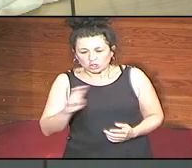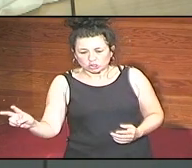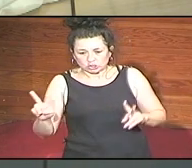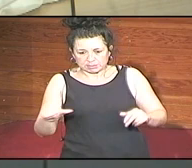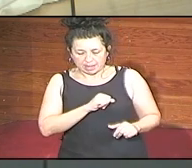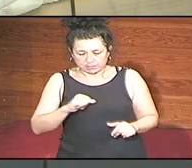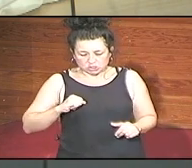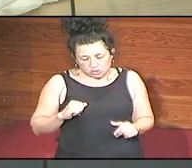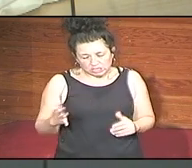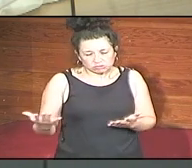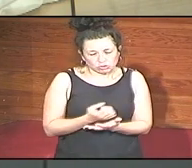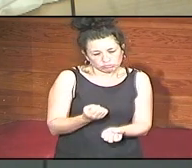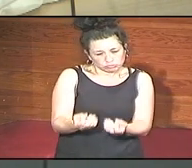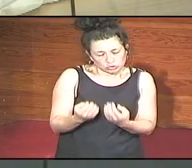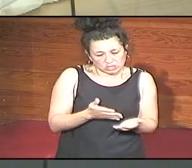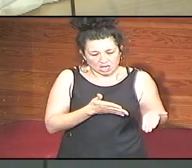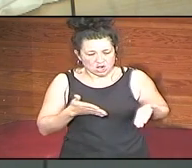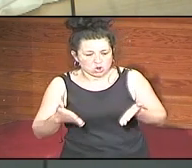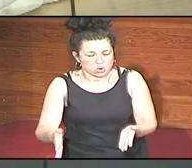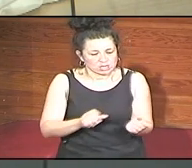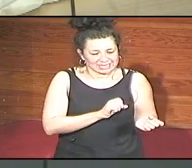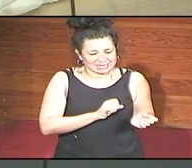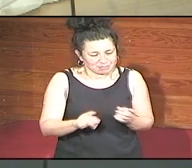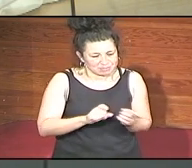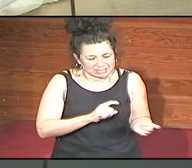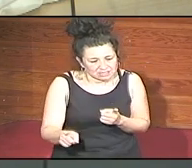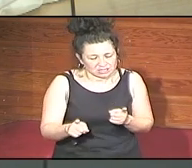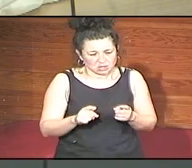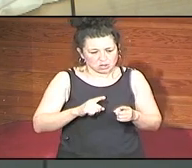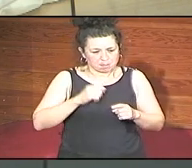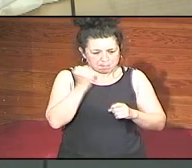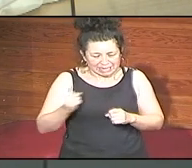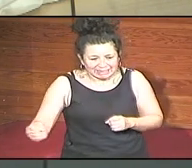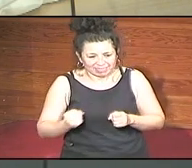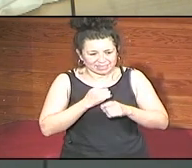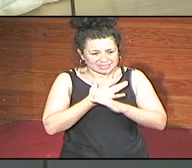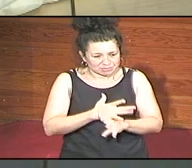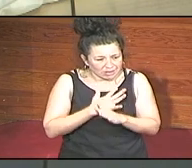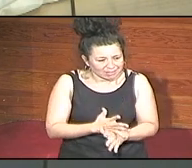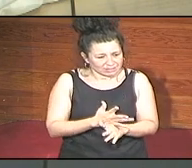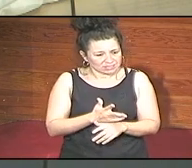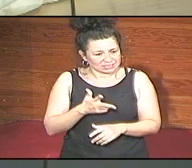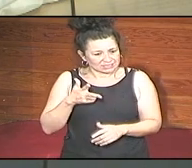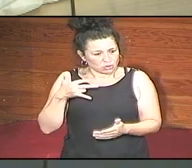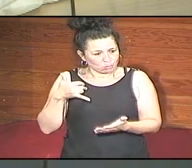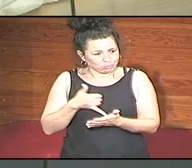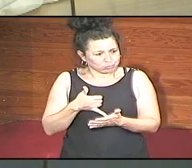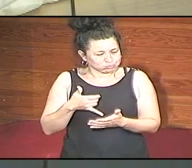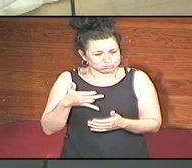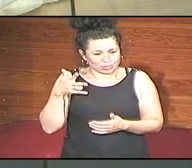contado de las rutas migratorias matanzas violaciones sistemáticas de derechos humanos y tal desde el punto de vista personal